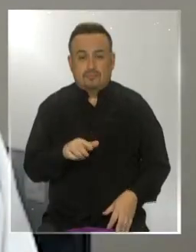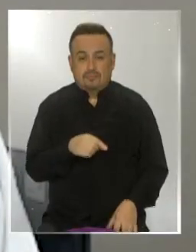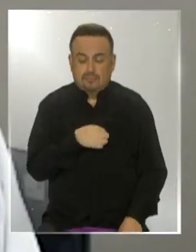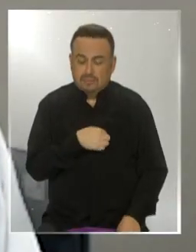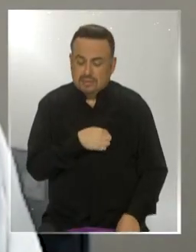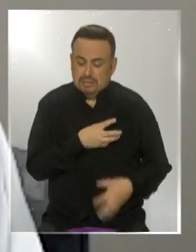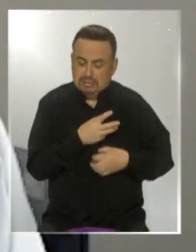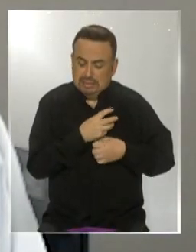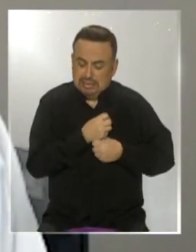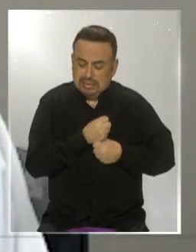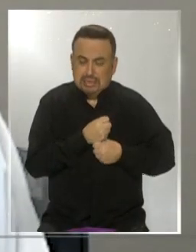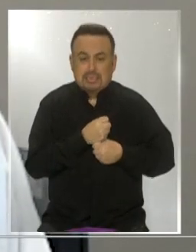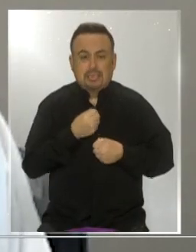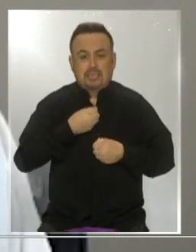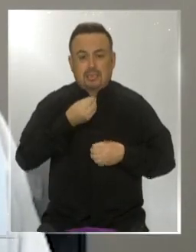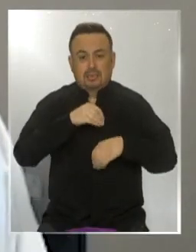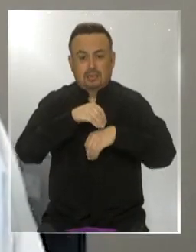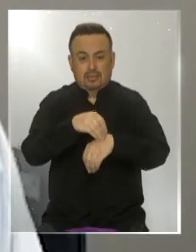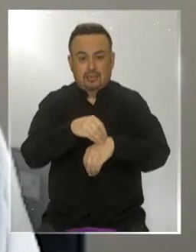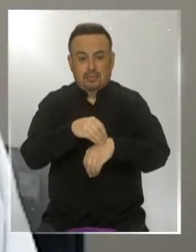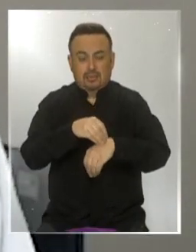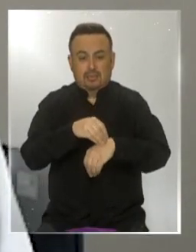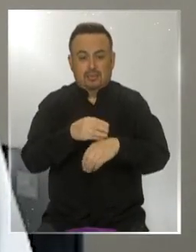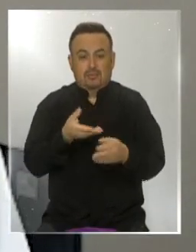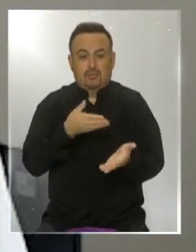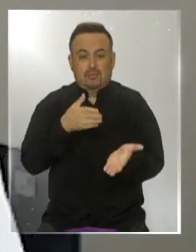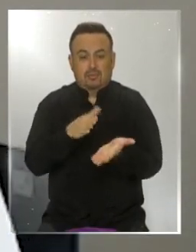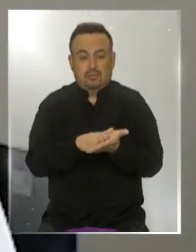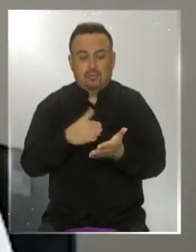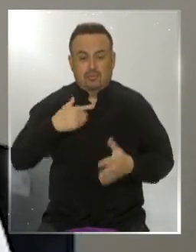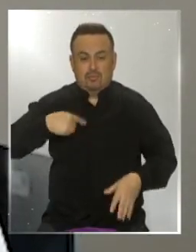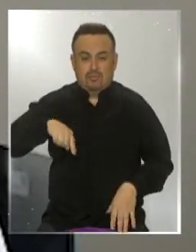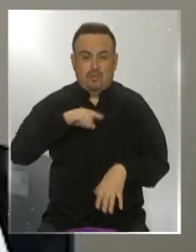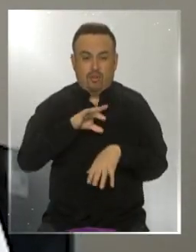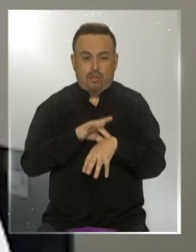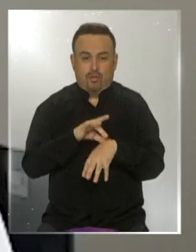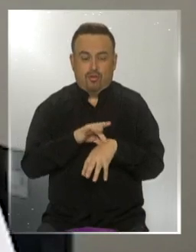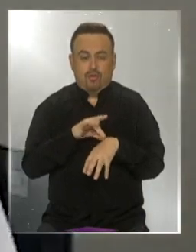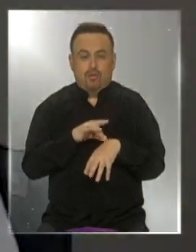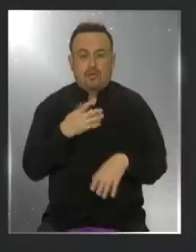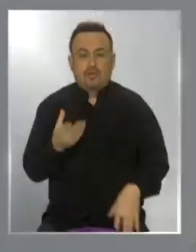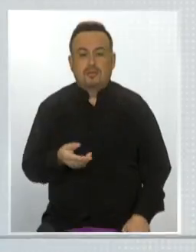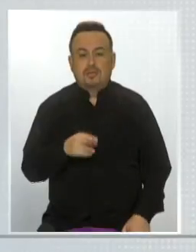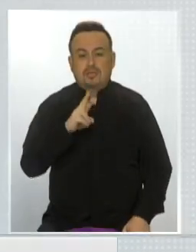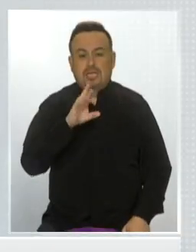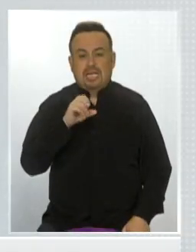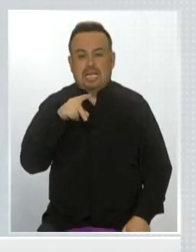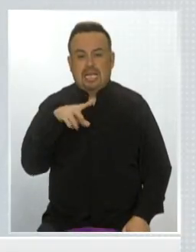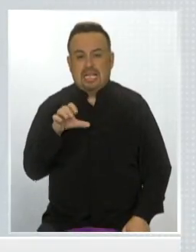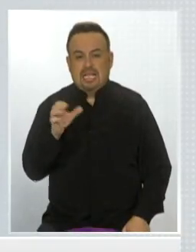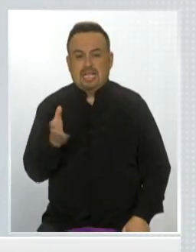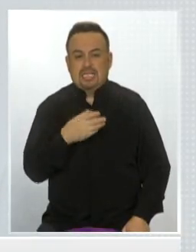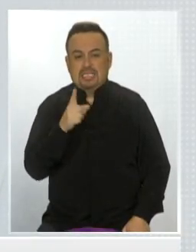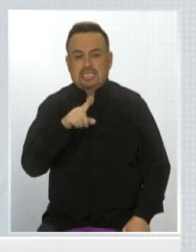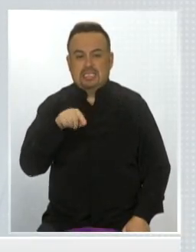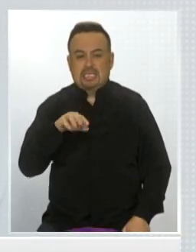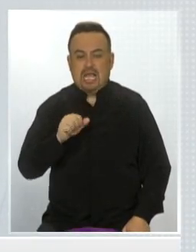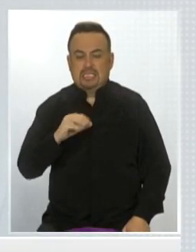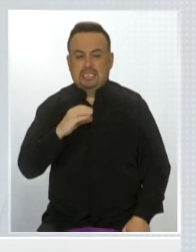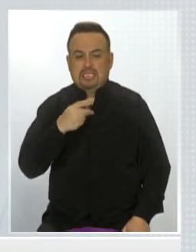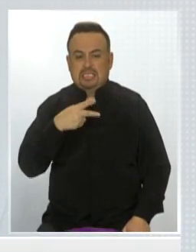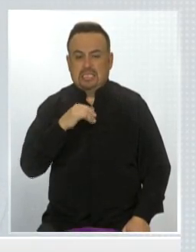dolor, comunico el fallecimiento de uno de los nuestros, el doctor René Sánchez, que